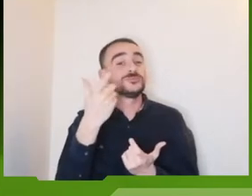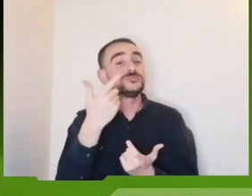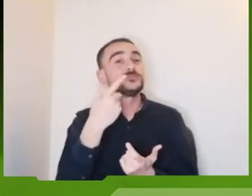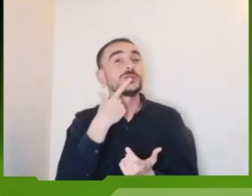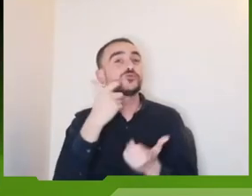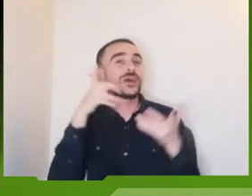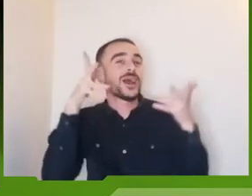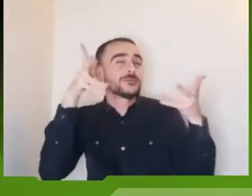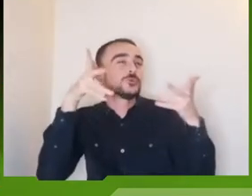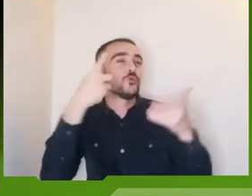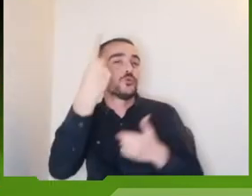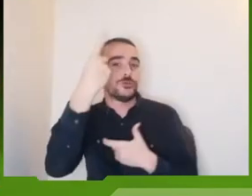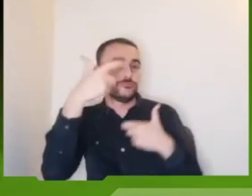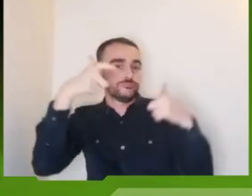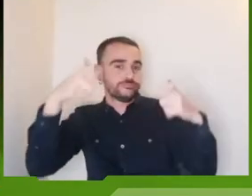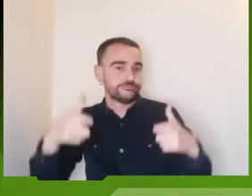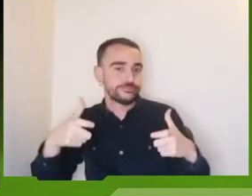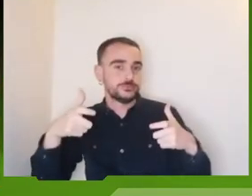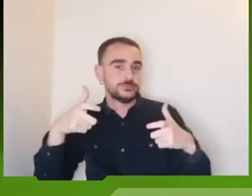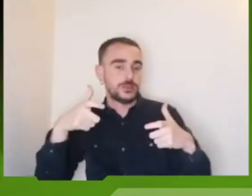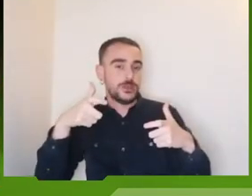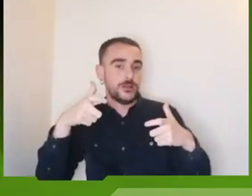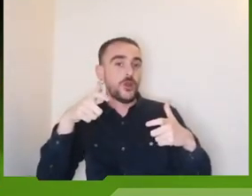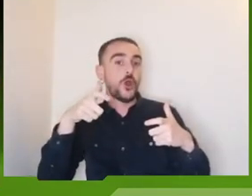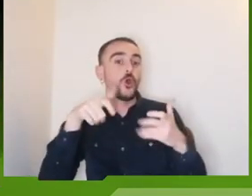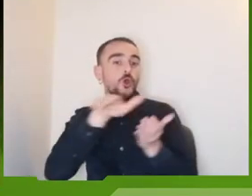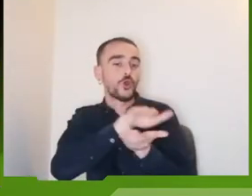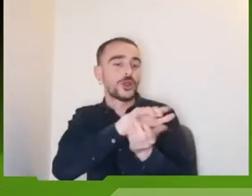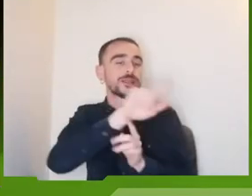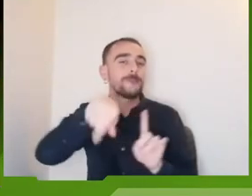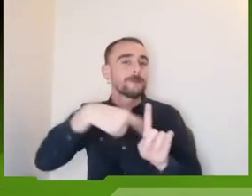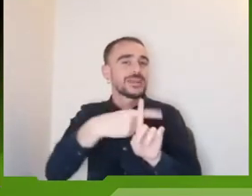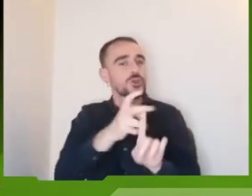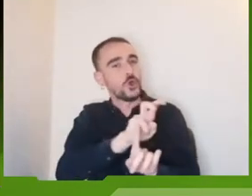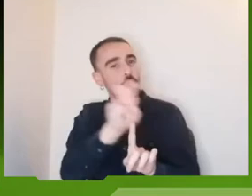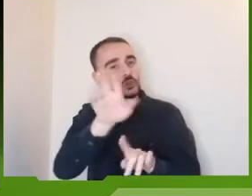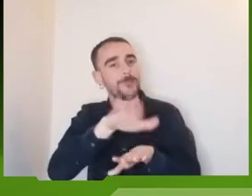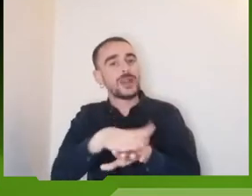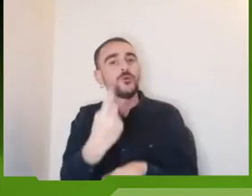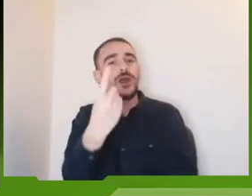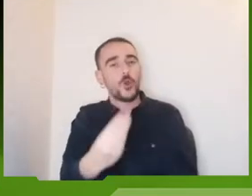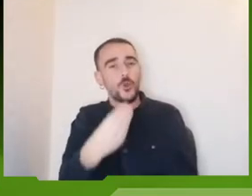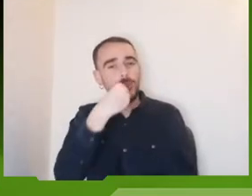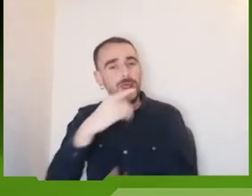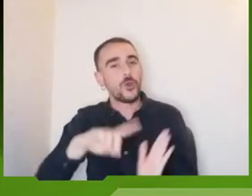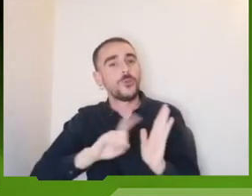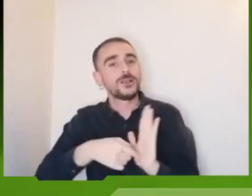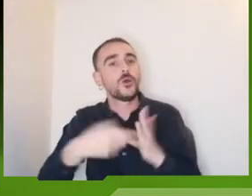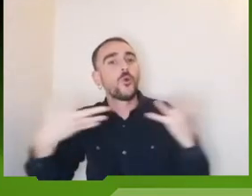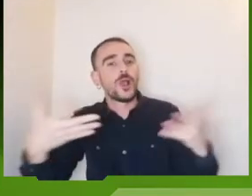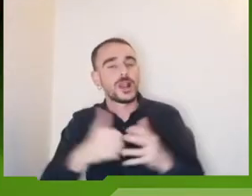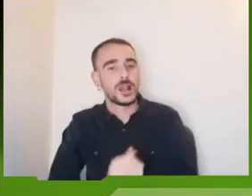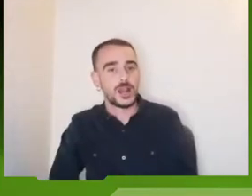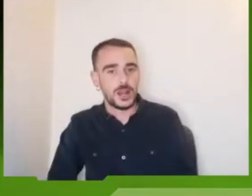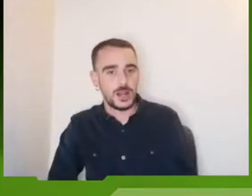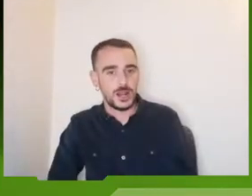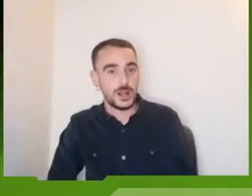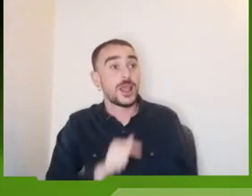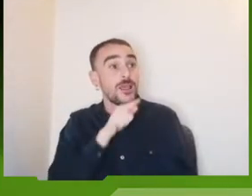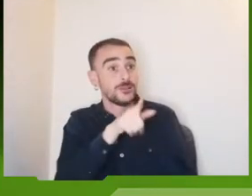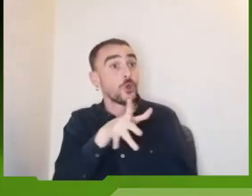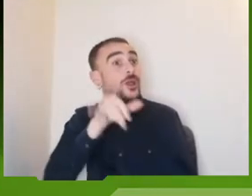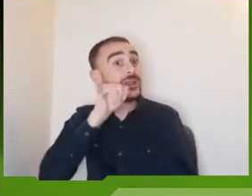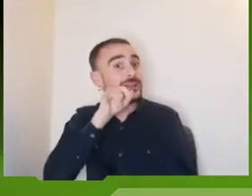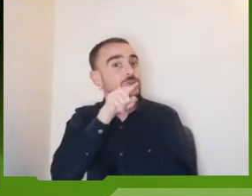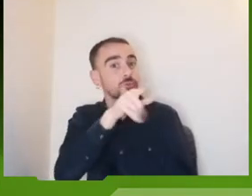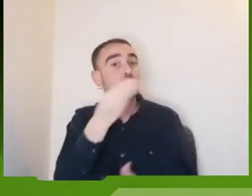sea un appet, digamos, con las croquetas y algún acompañamiento y algo más. Que de hecho esto tú lo haces bastante en tu Instagram de platos así